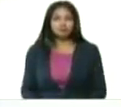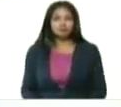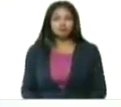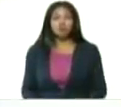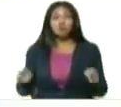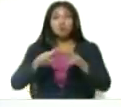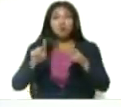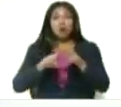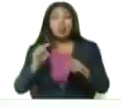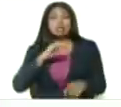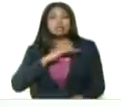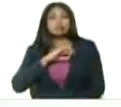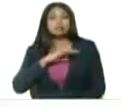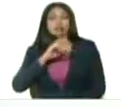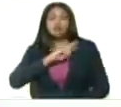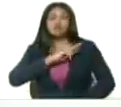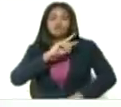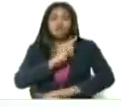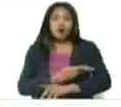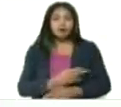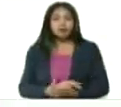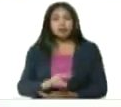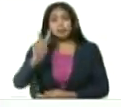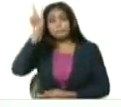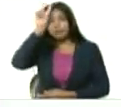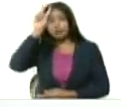igualmente Chile, Perú,